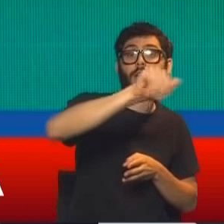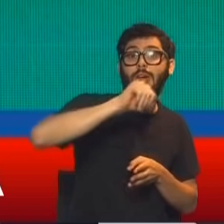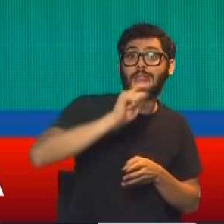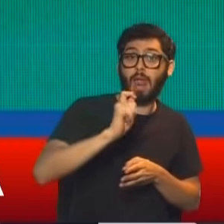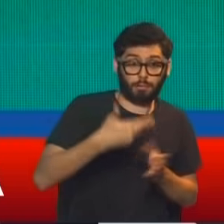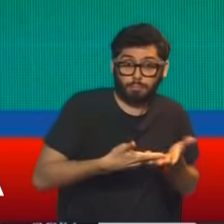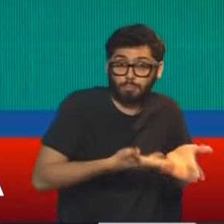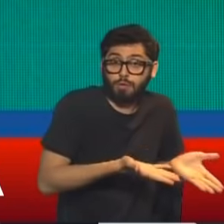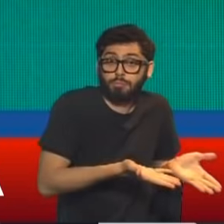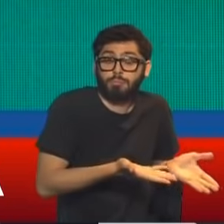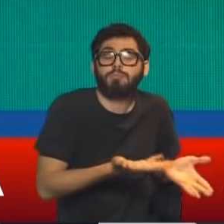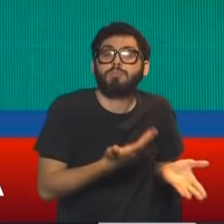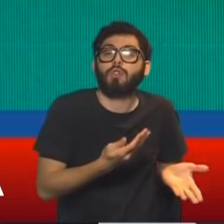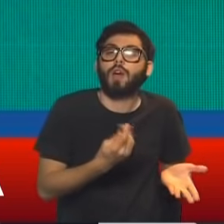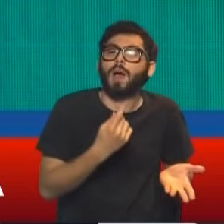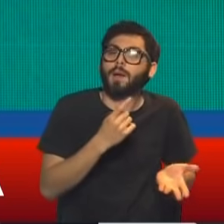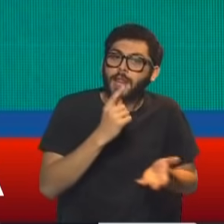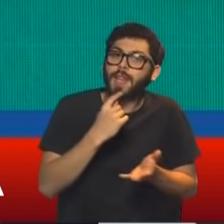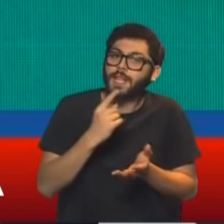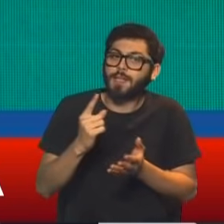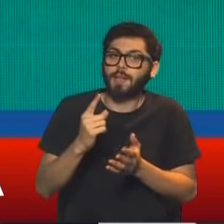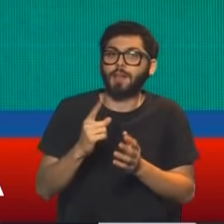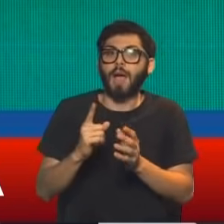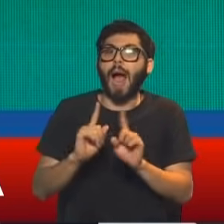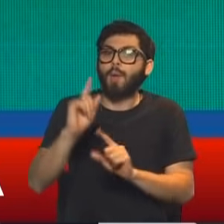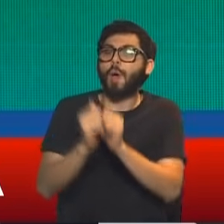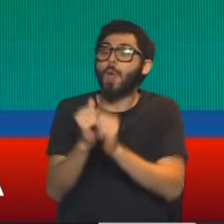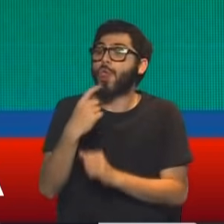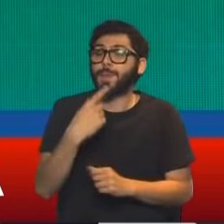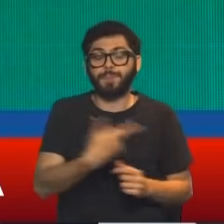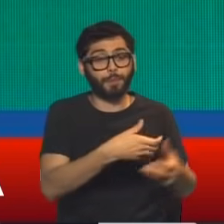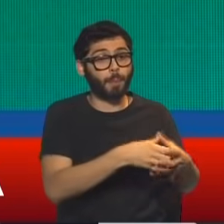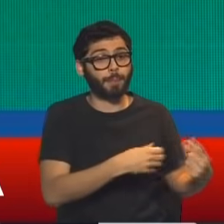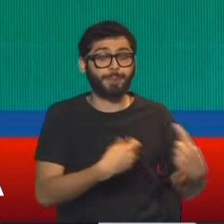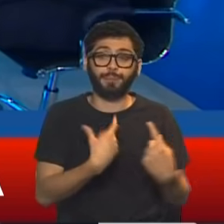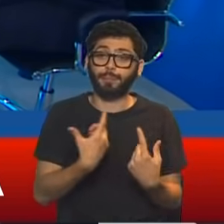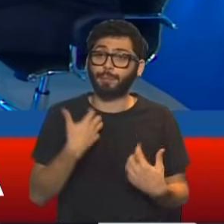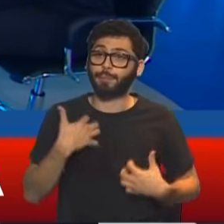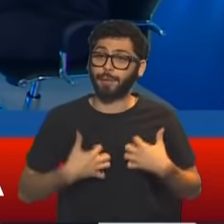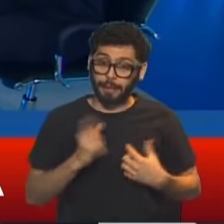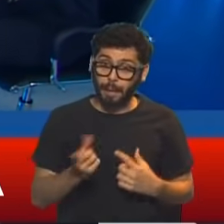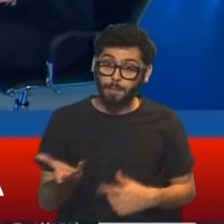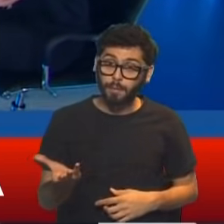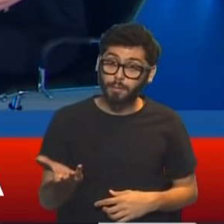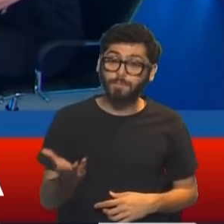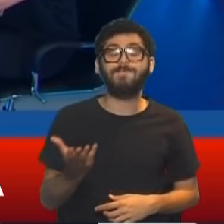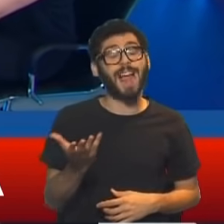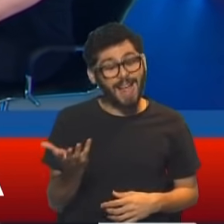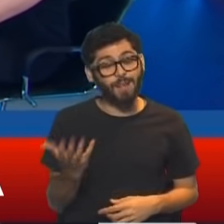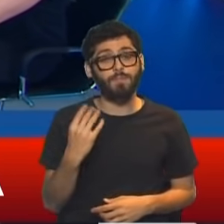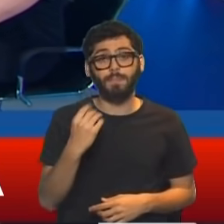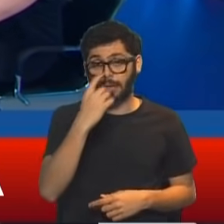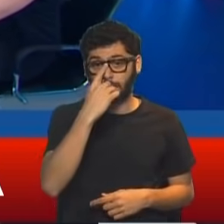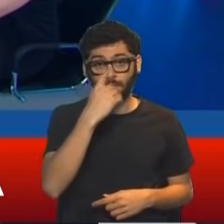Dicen que algunos de los empresarios están molestos también con este rol de la oposición con respecto a la deuda. Claro, porque lo que pasa es que hay como